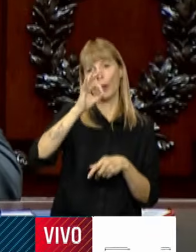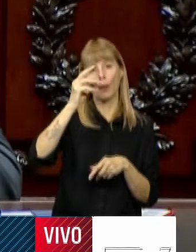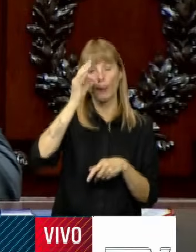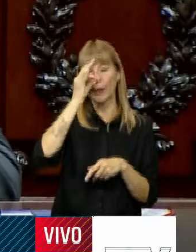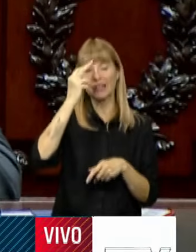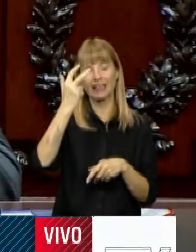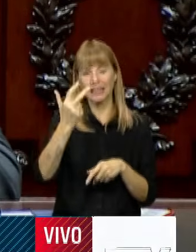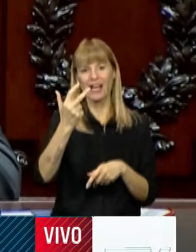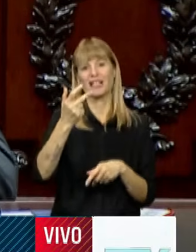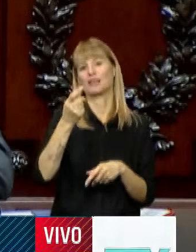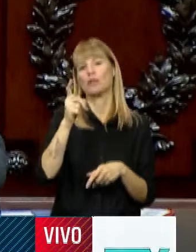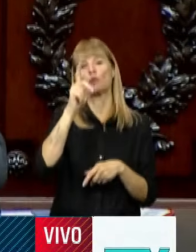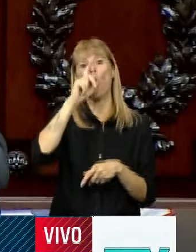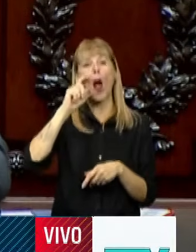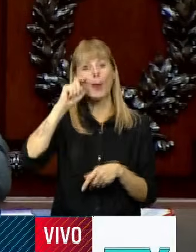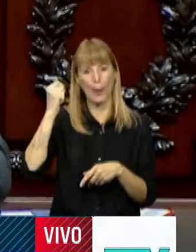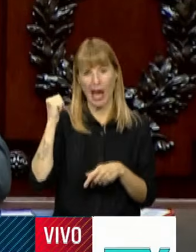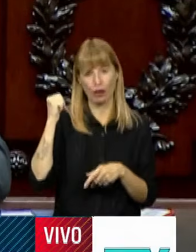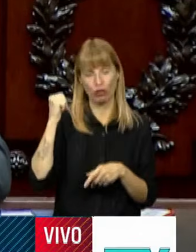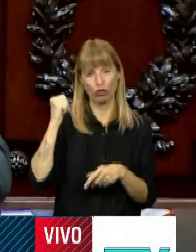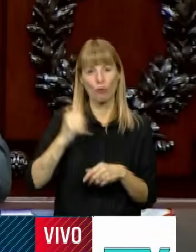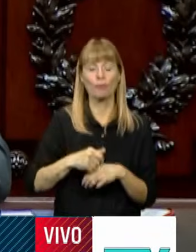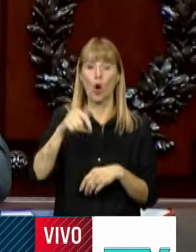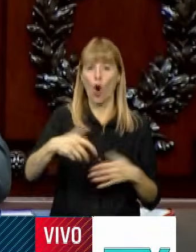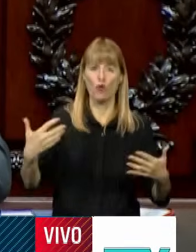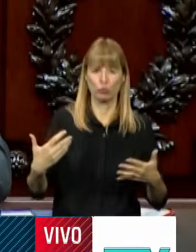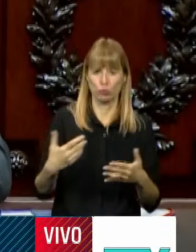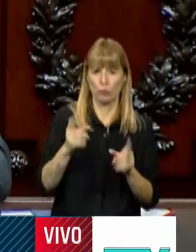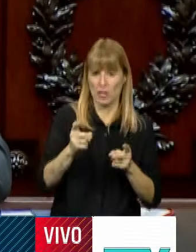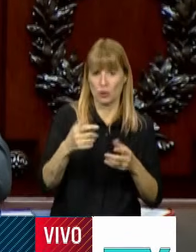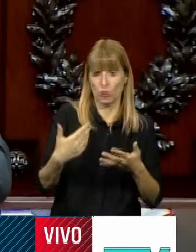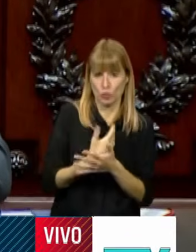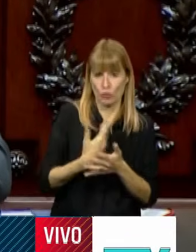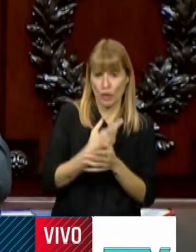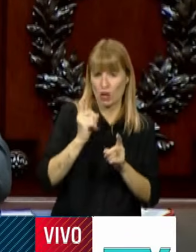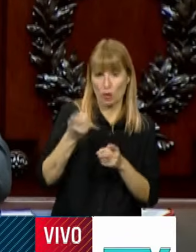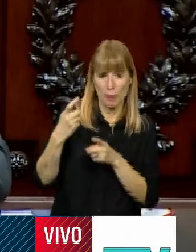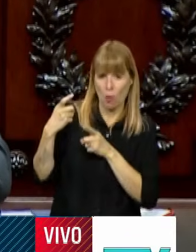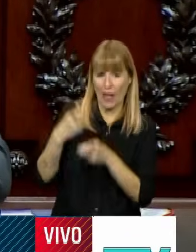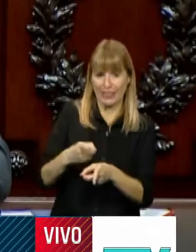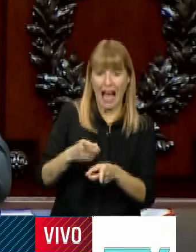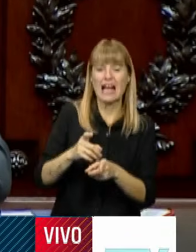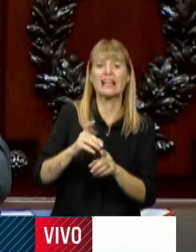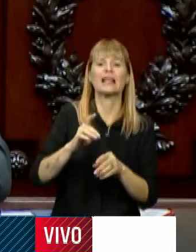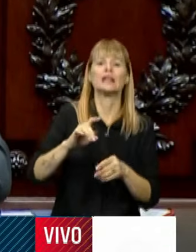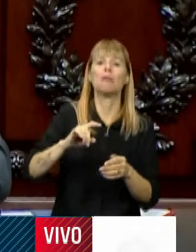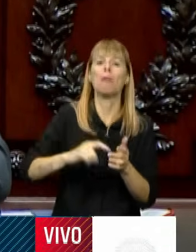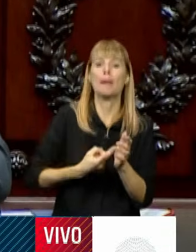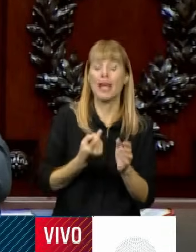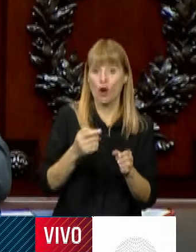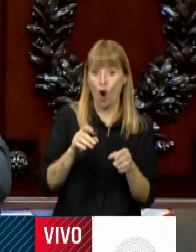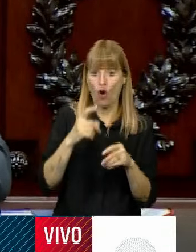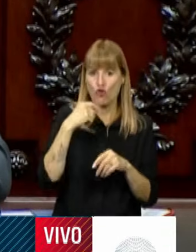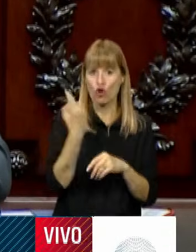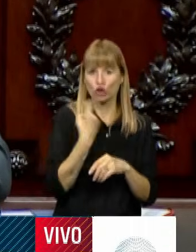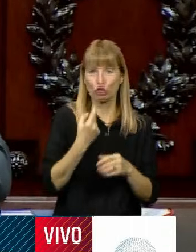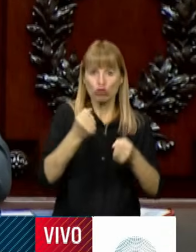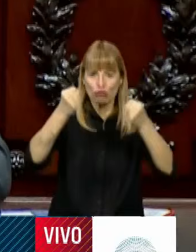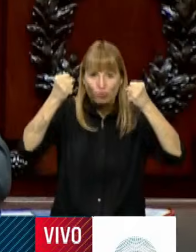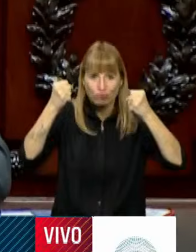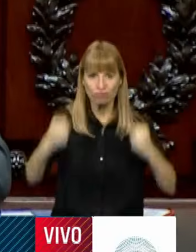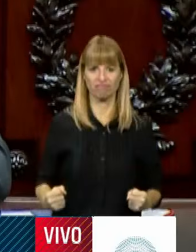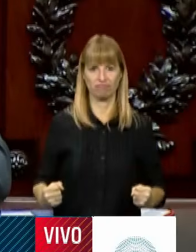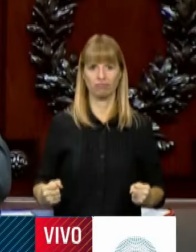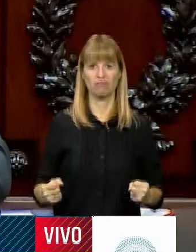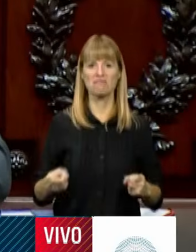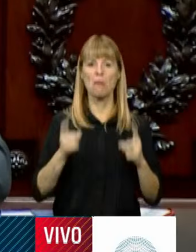Fernández. Hoy todavía sufrimos los efectos de aquel ataque, pero eso no nos desvió un centímetro de nuestro camino. Como